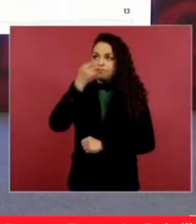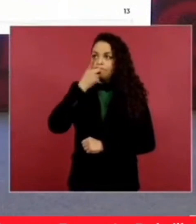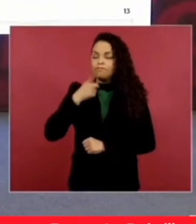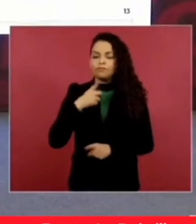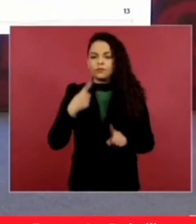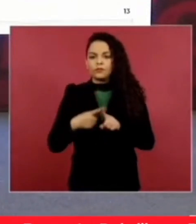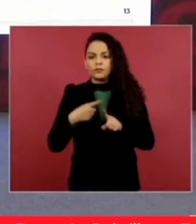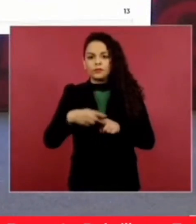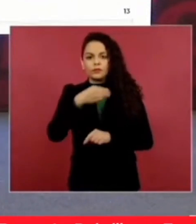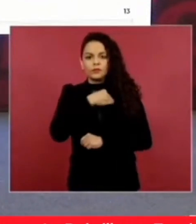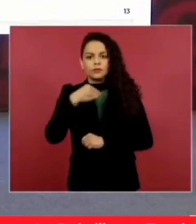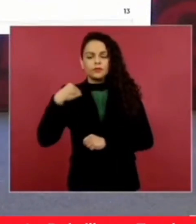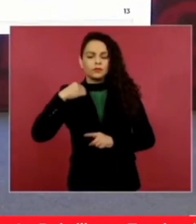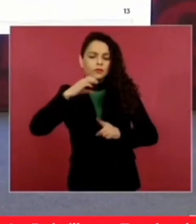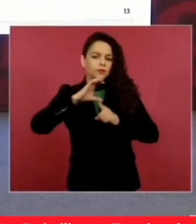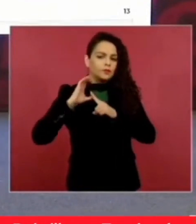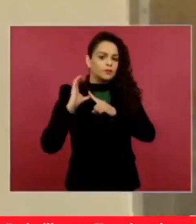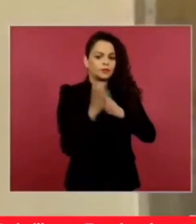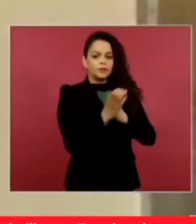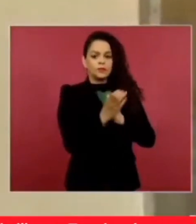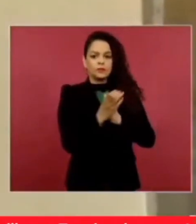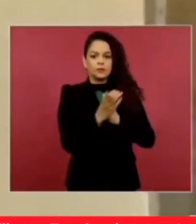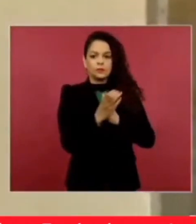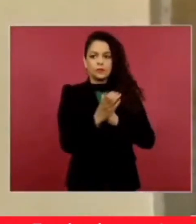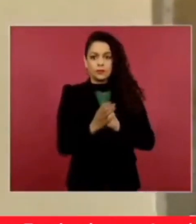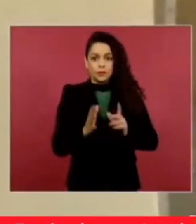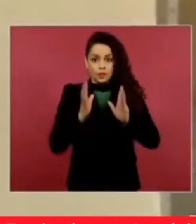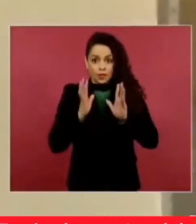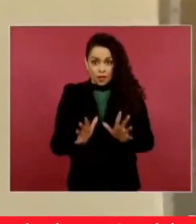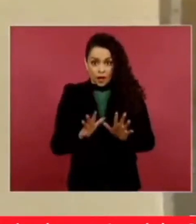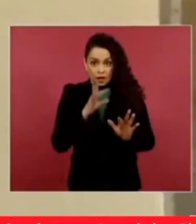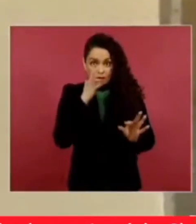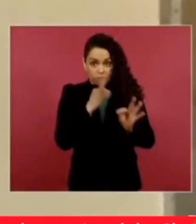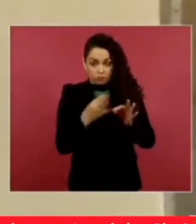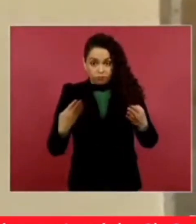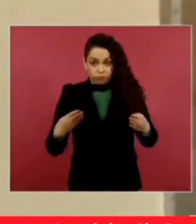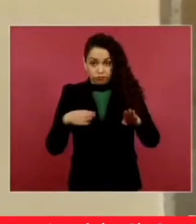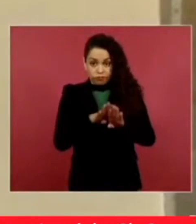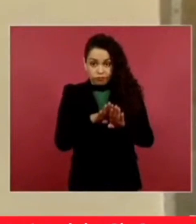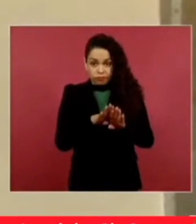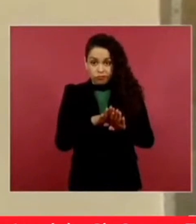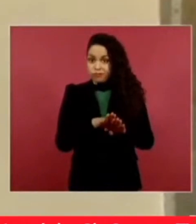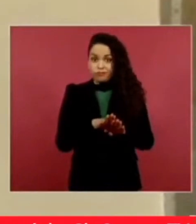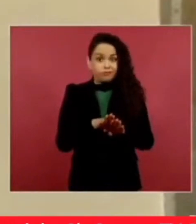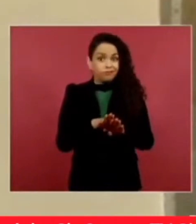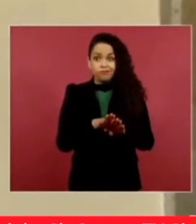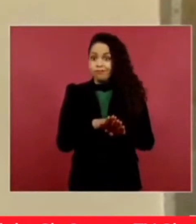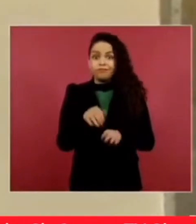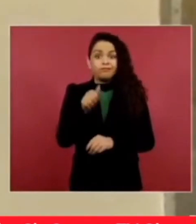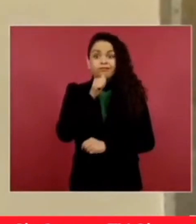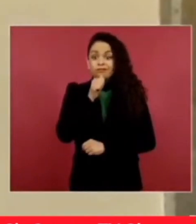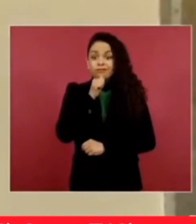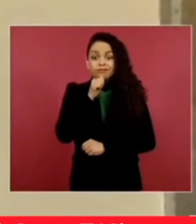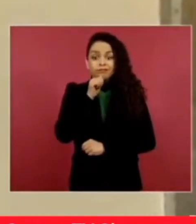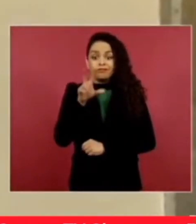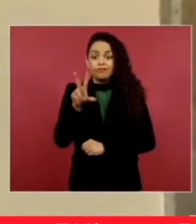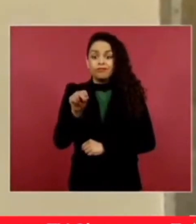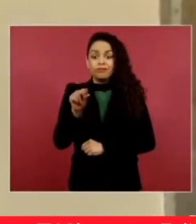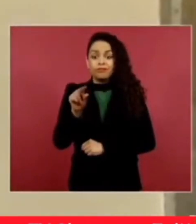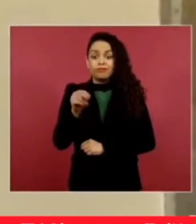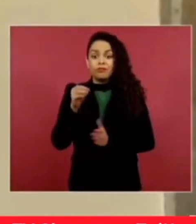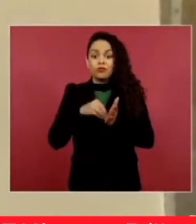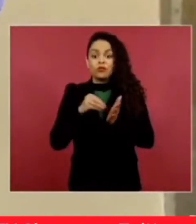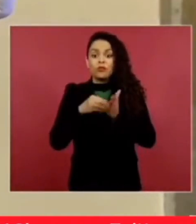comité, porque dicho comité no está cerrado, dicho comité no está clausurado, dicho fideicomiso está